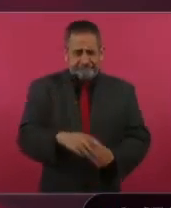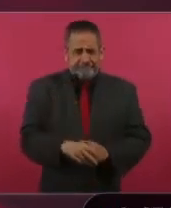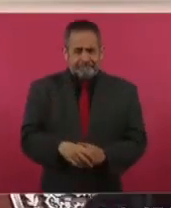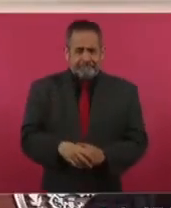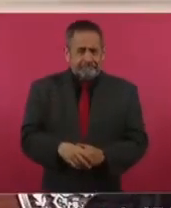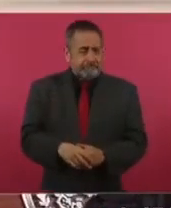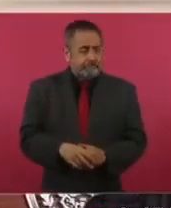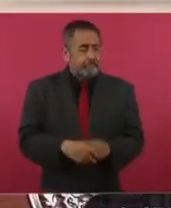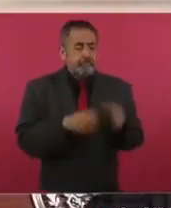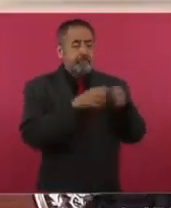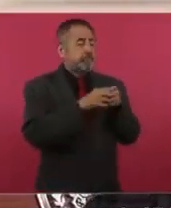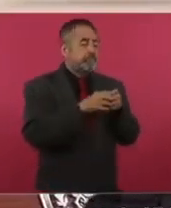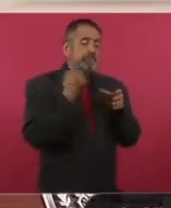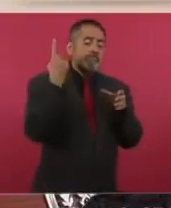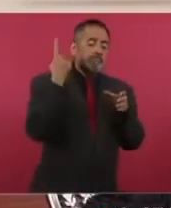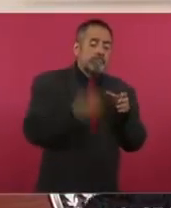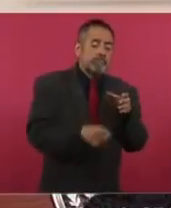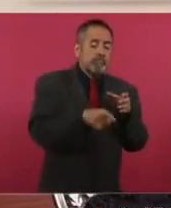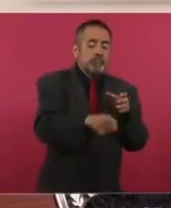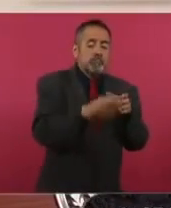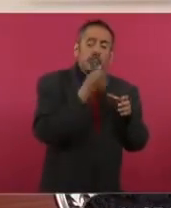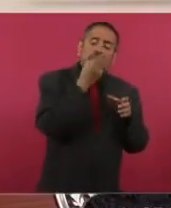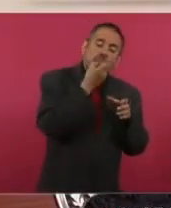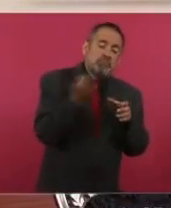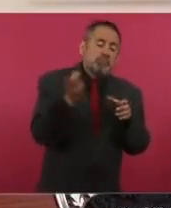les dan línea.